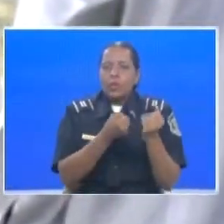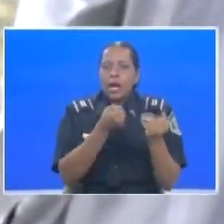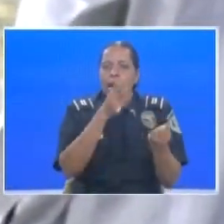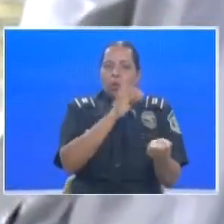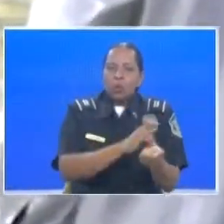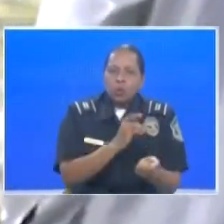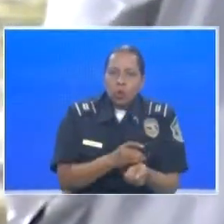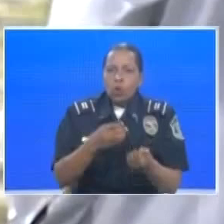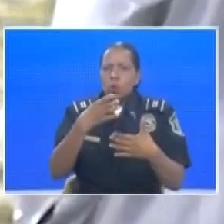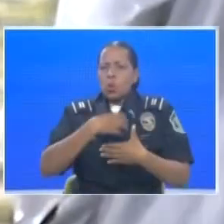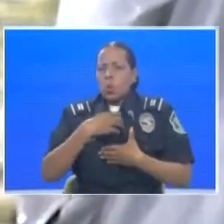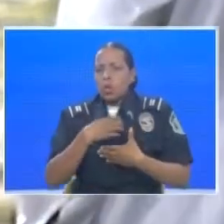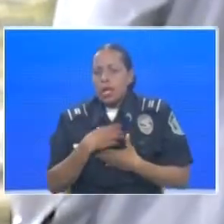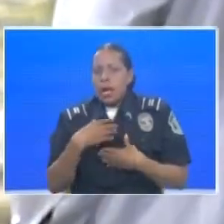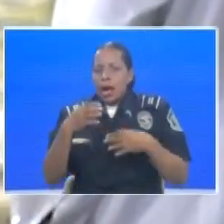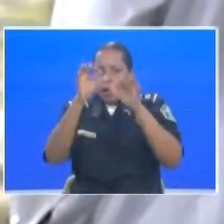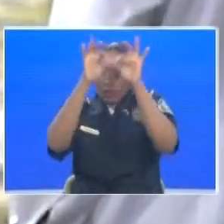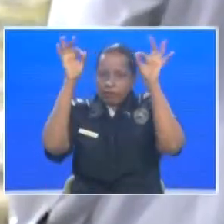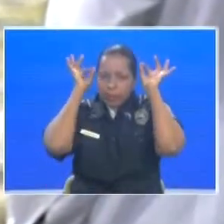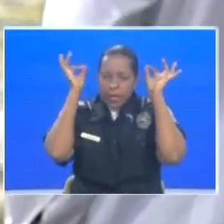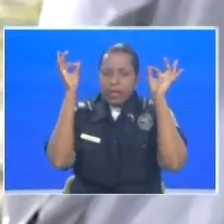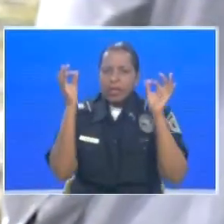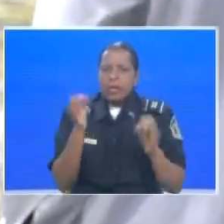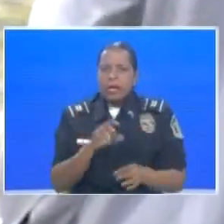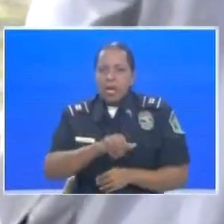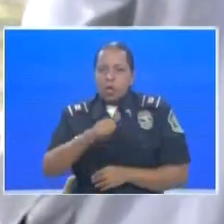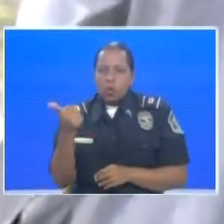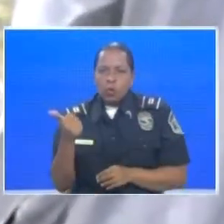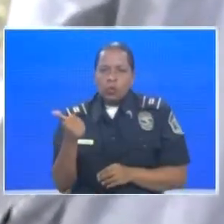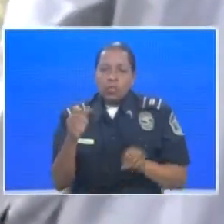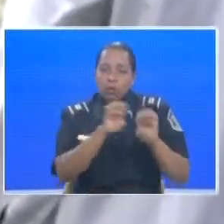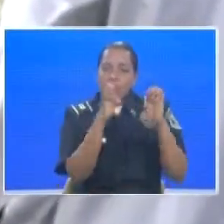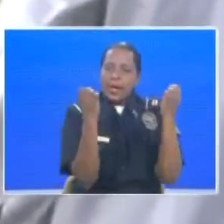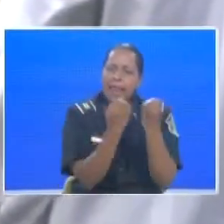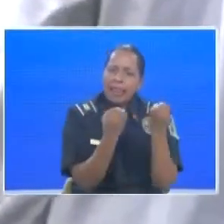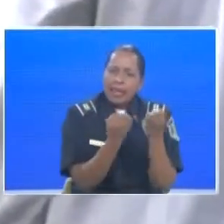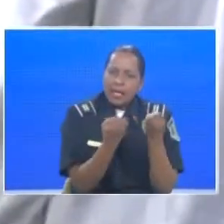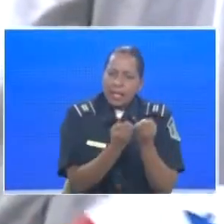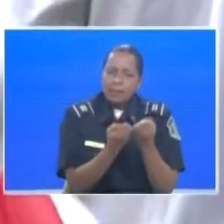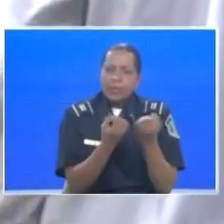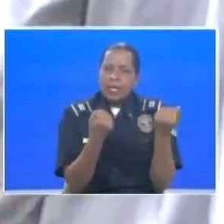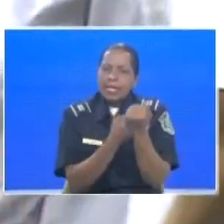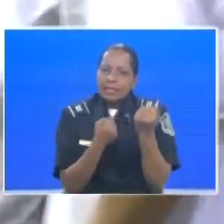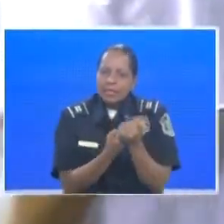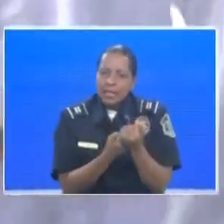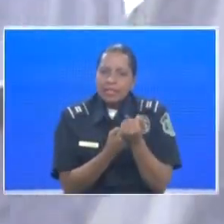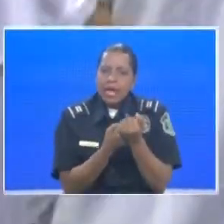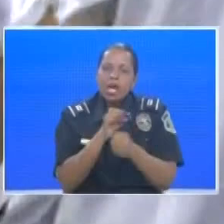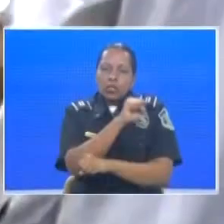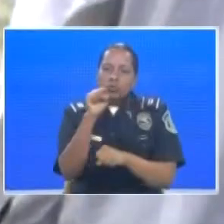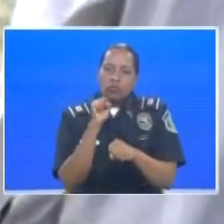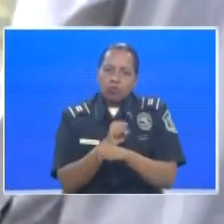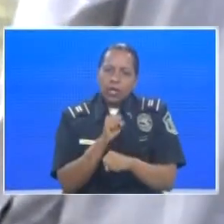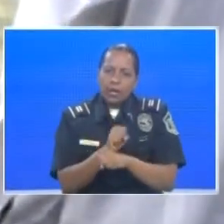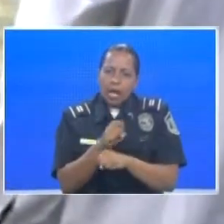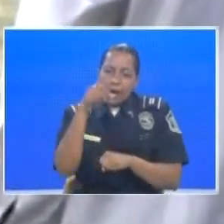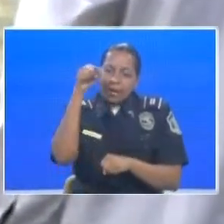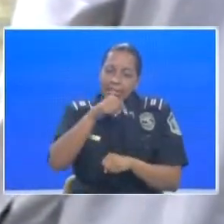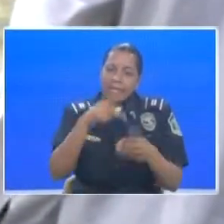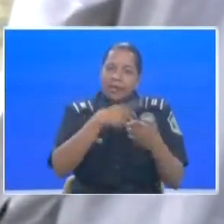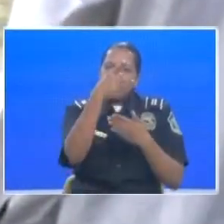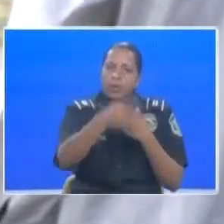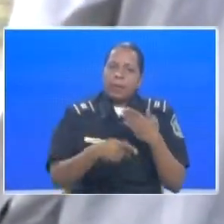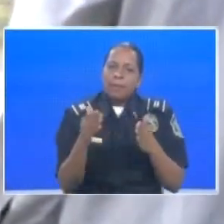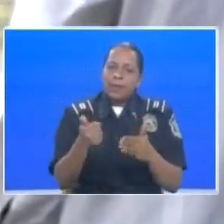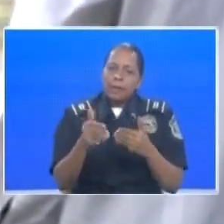sumamente importante. Porque no es solamente el tema de salud, sino el equipo también de asistencia social. Allí está el programa